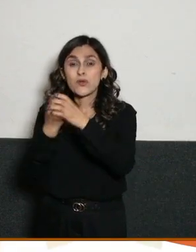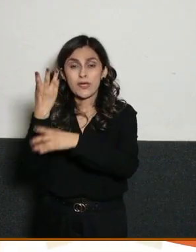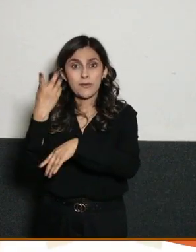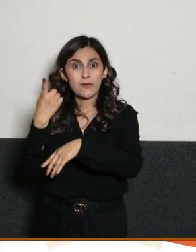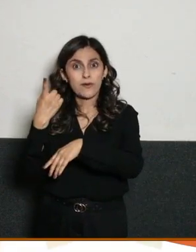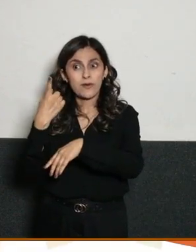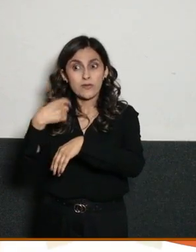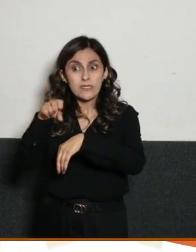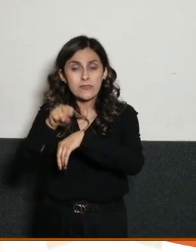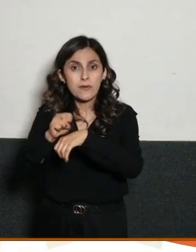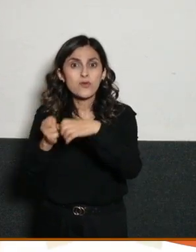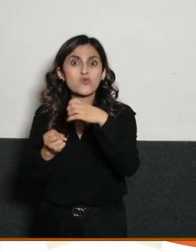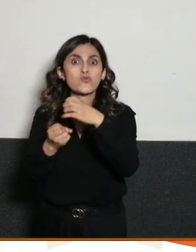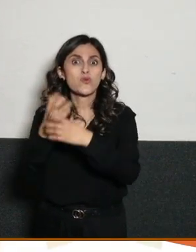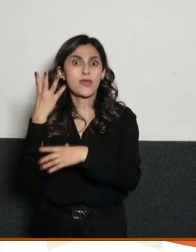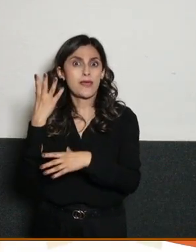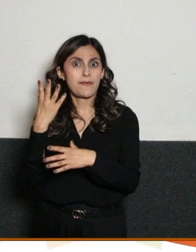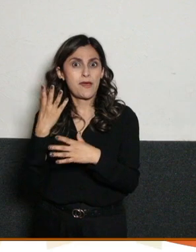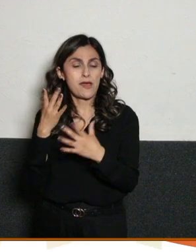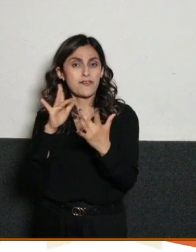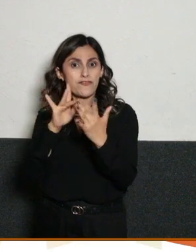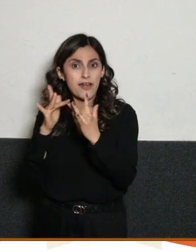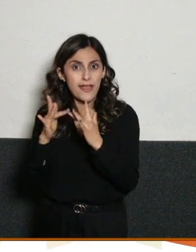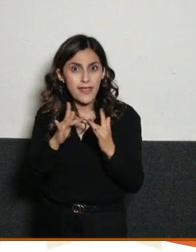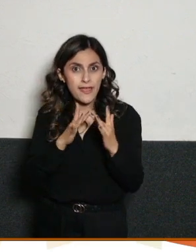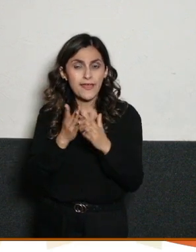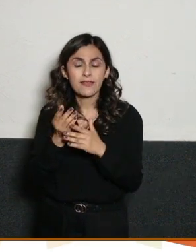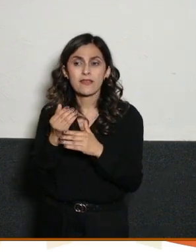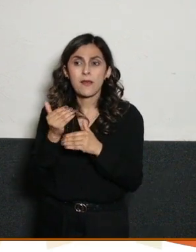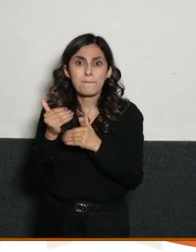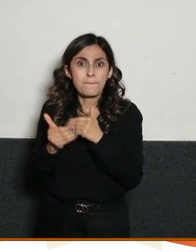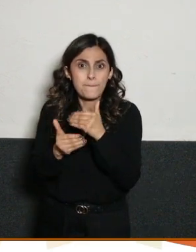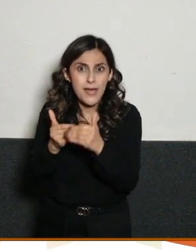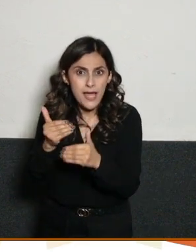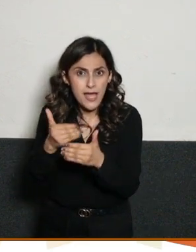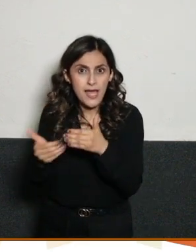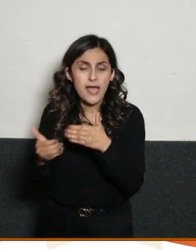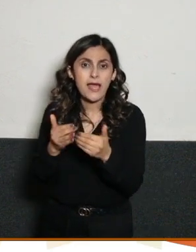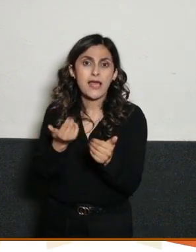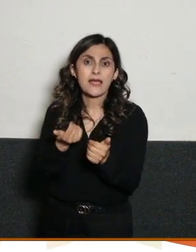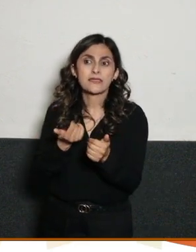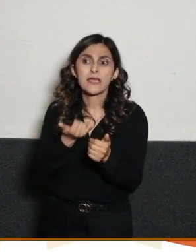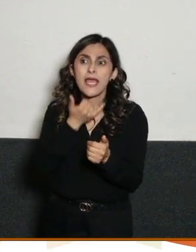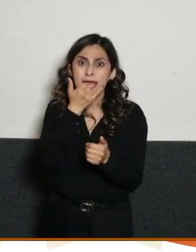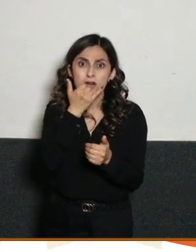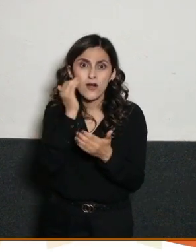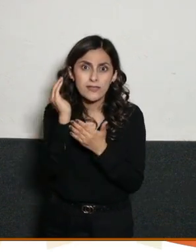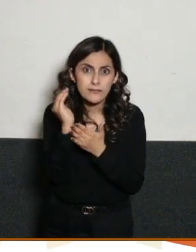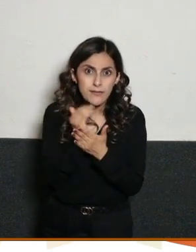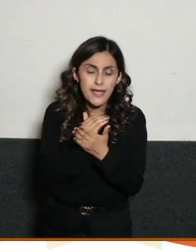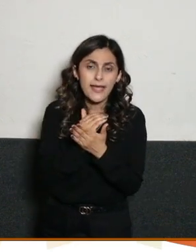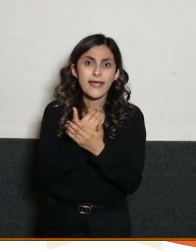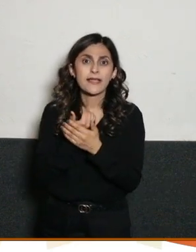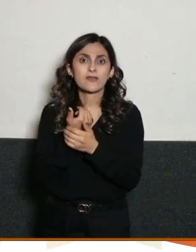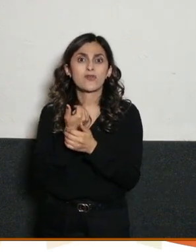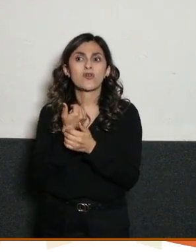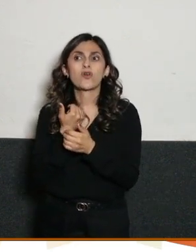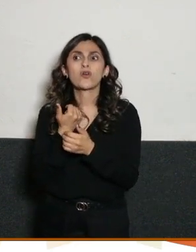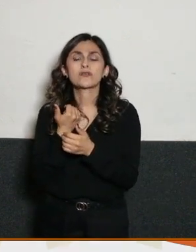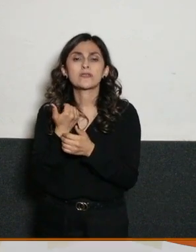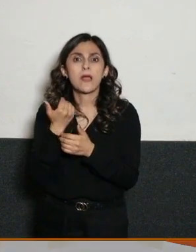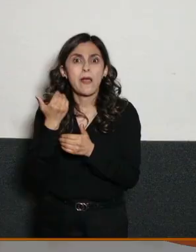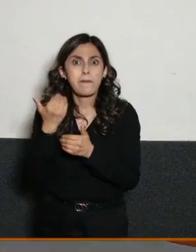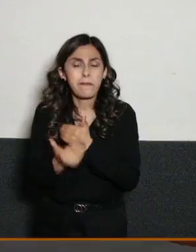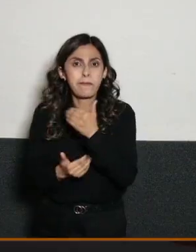una nueva red agéntica, cada semana hay un nuevo avance, cada semana se equivocan menos, cada semana hay avances y es